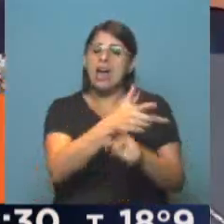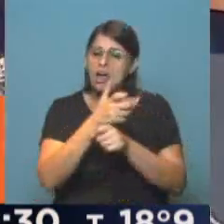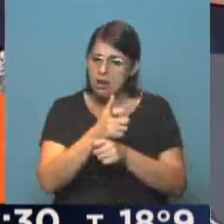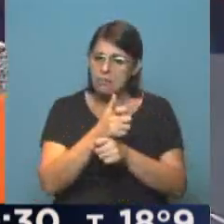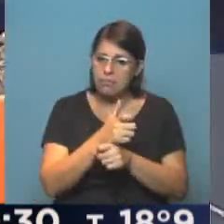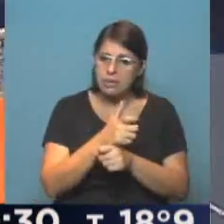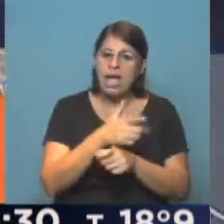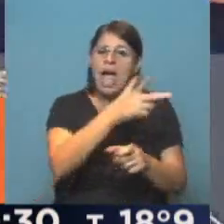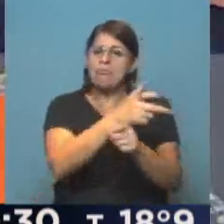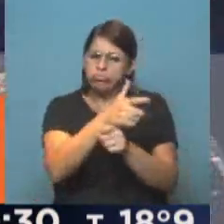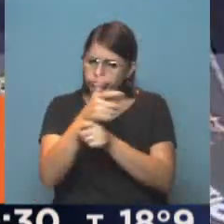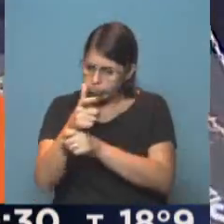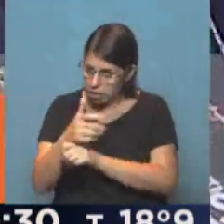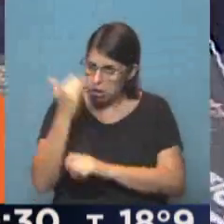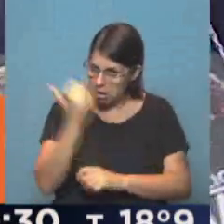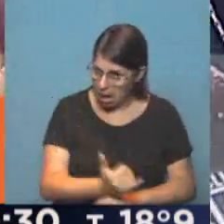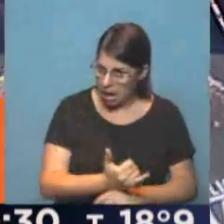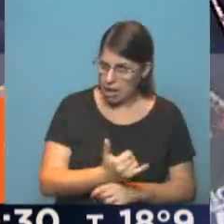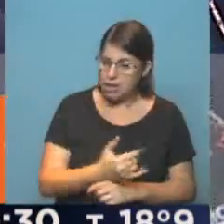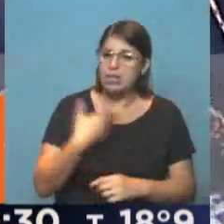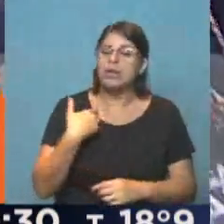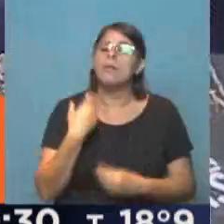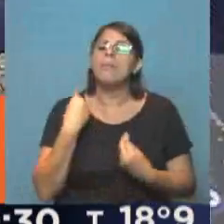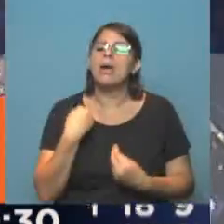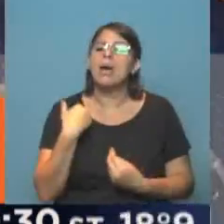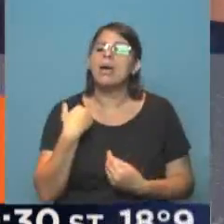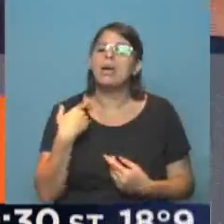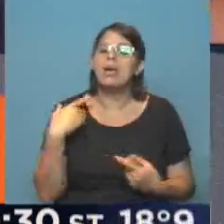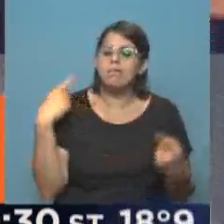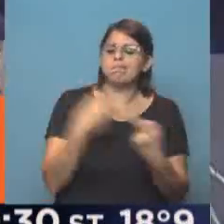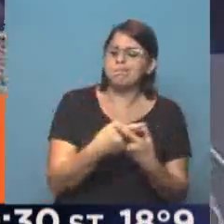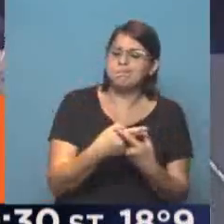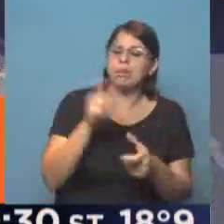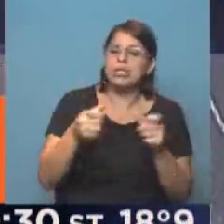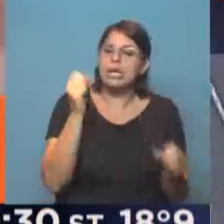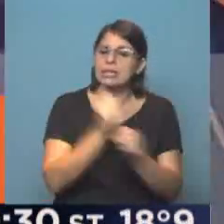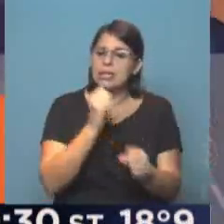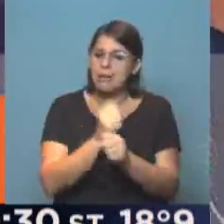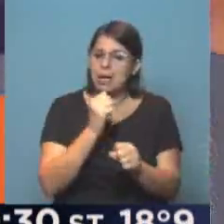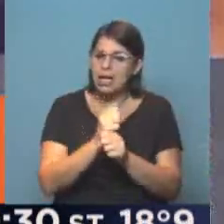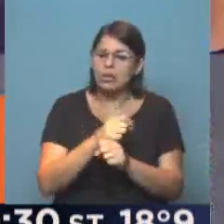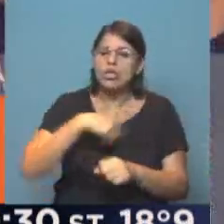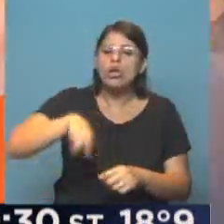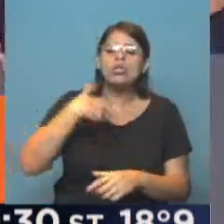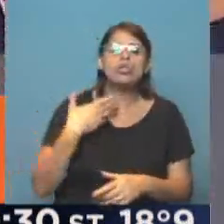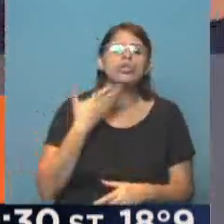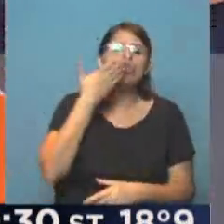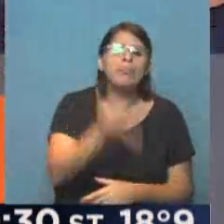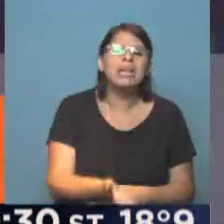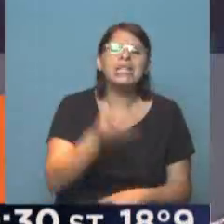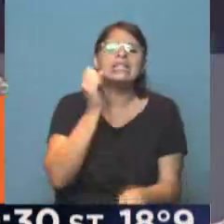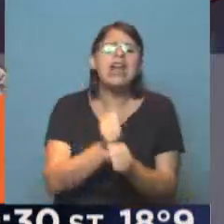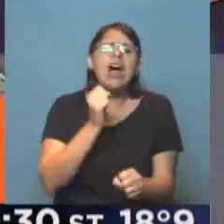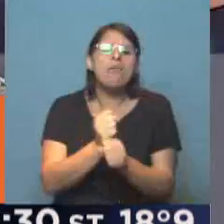con ametralladoras, a enfrentar a trabajadores que estamos reclamando nuestro puesto